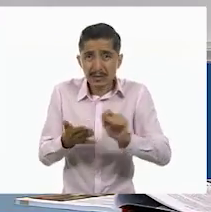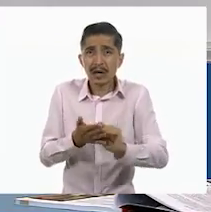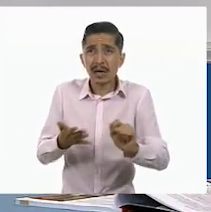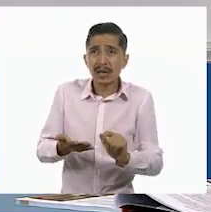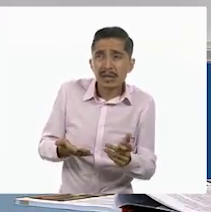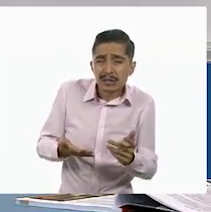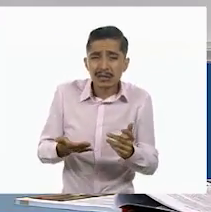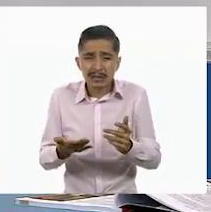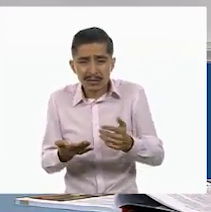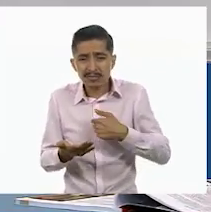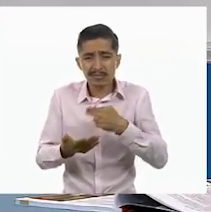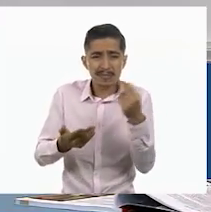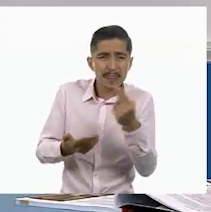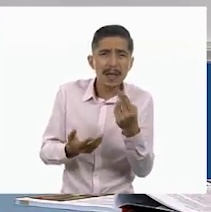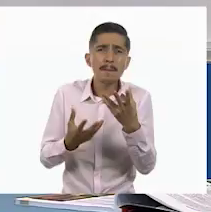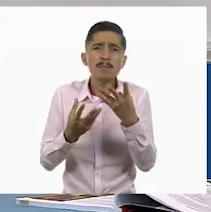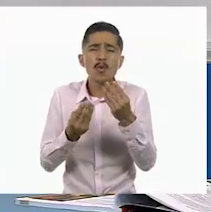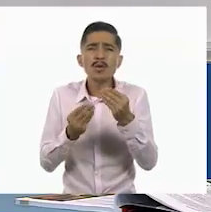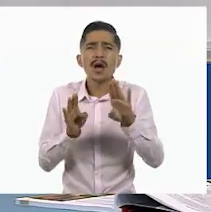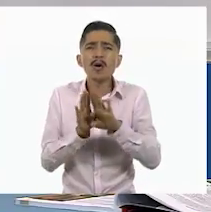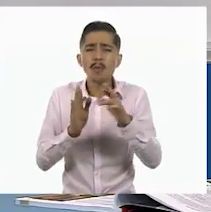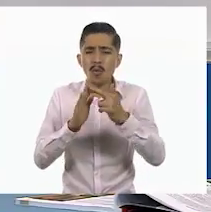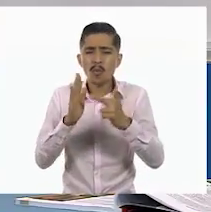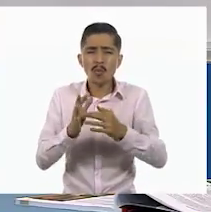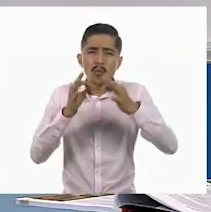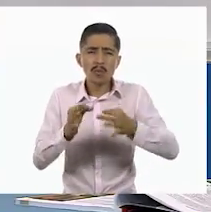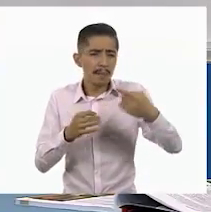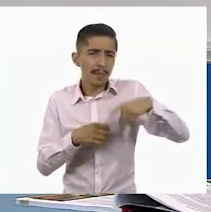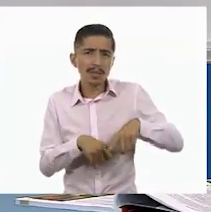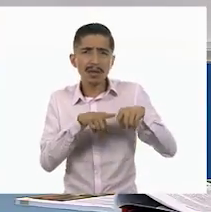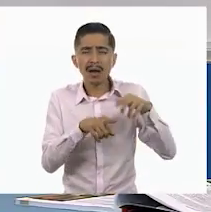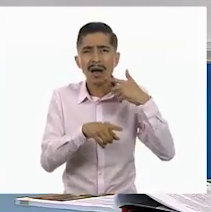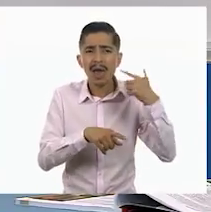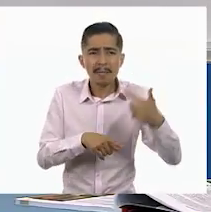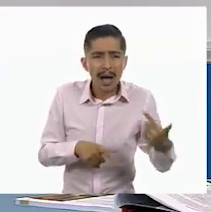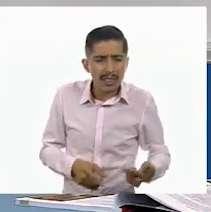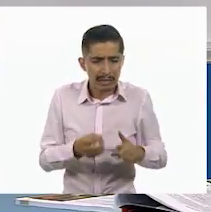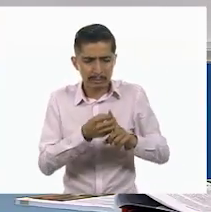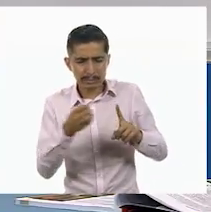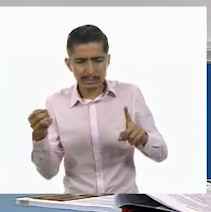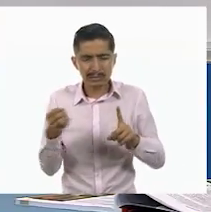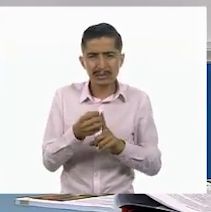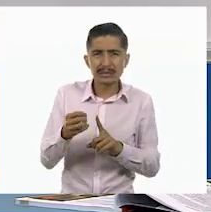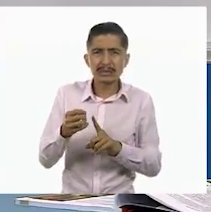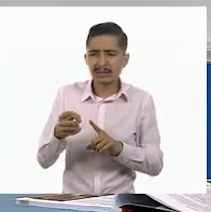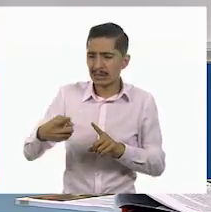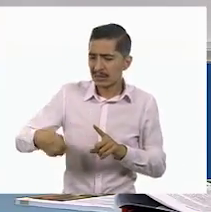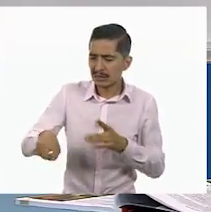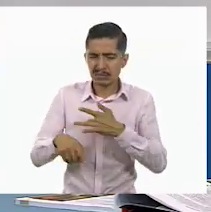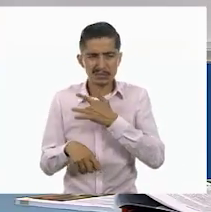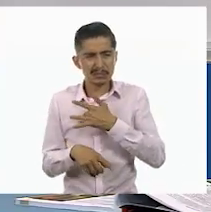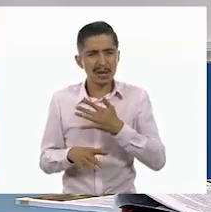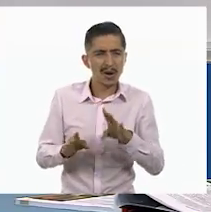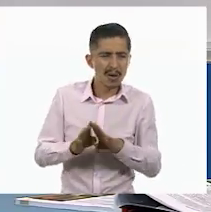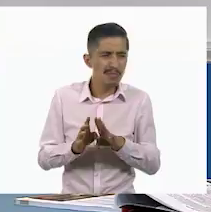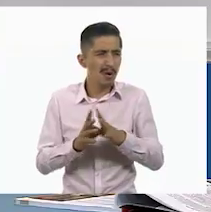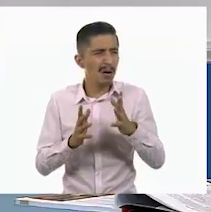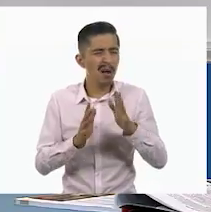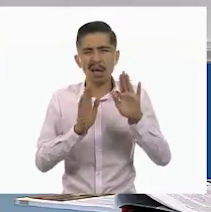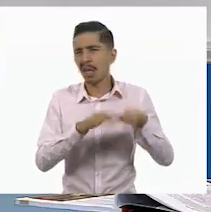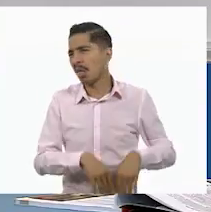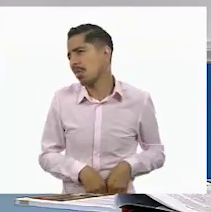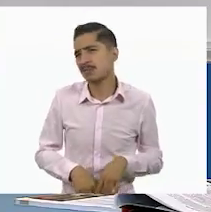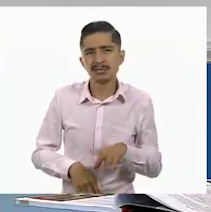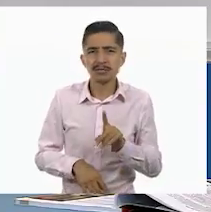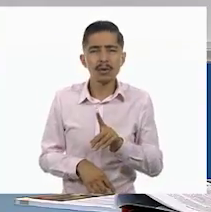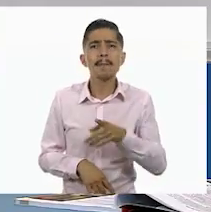que ocupar muchas reglas gramaticales y esta tarea como que les resulta tediosa. Si tú lo